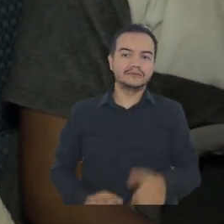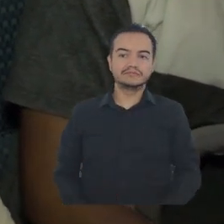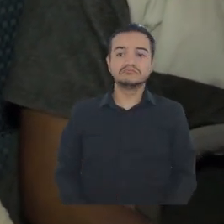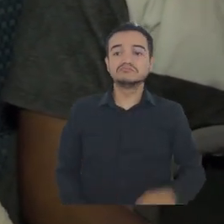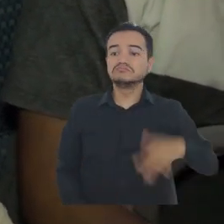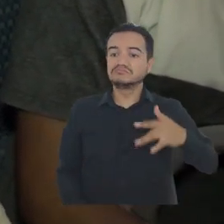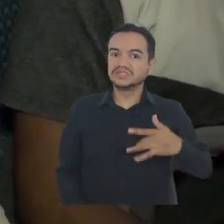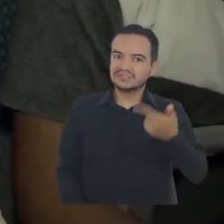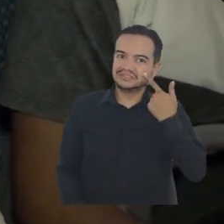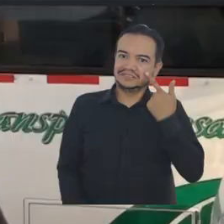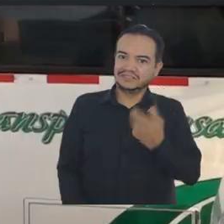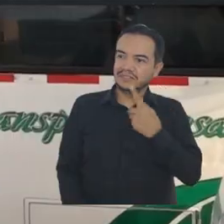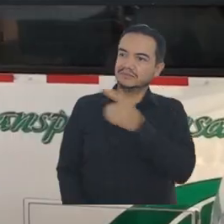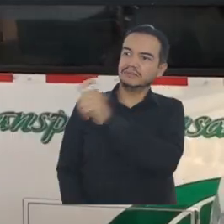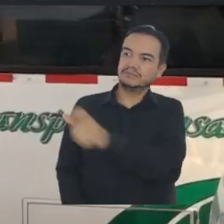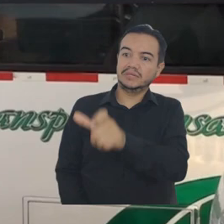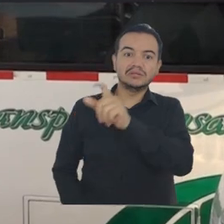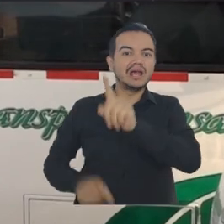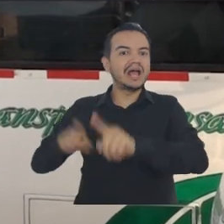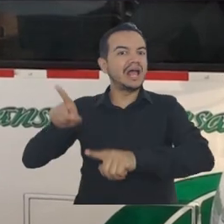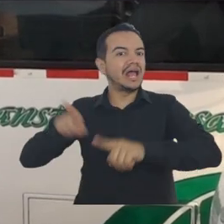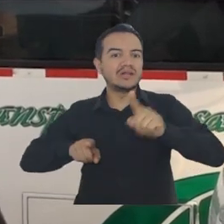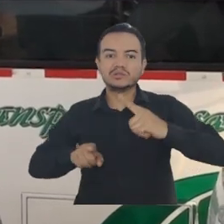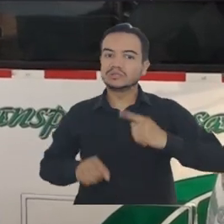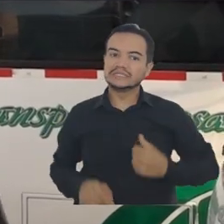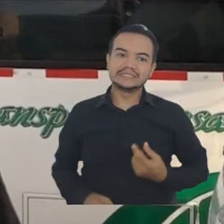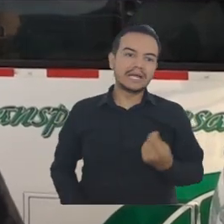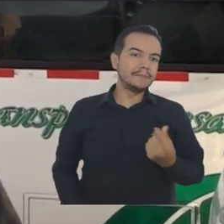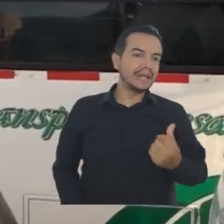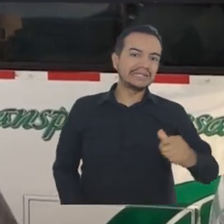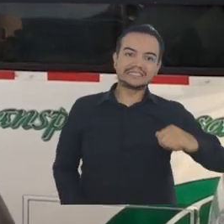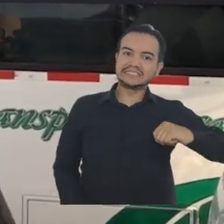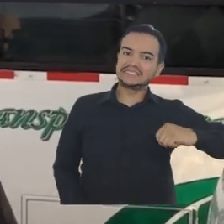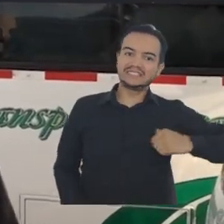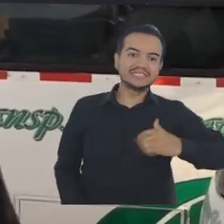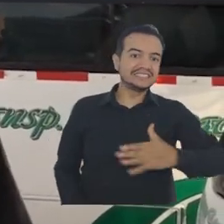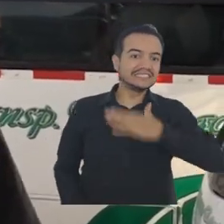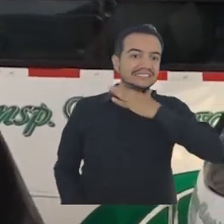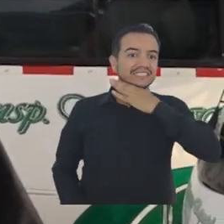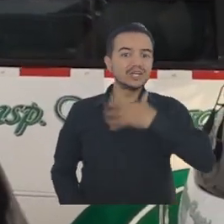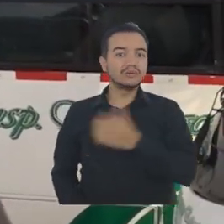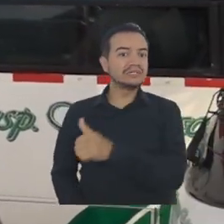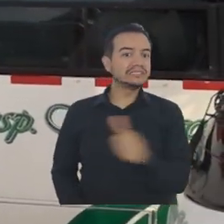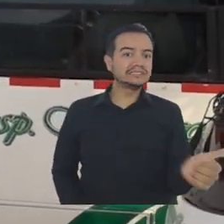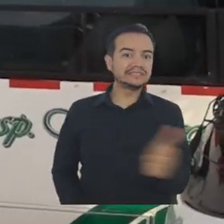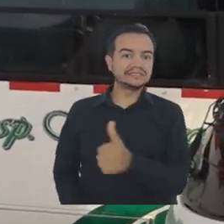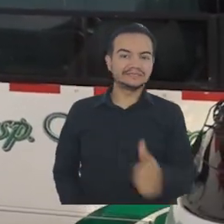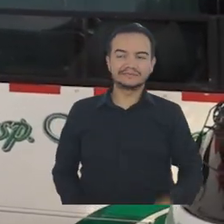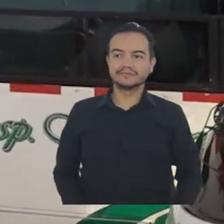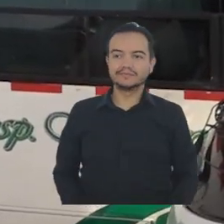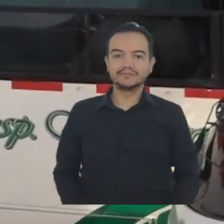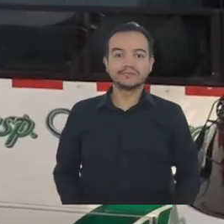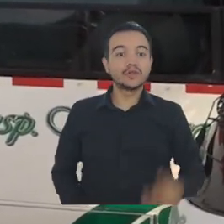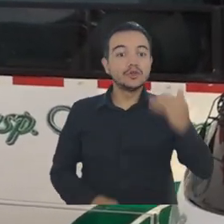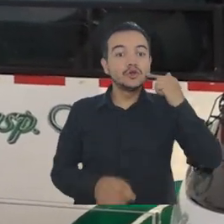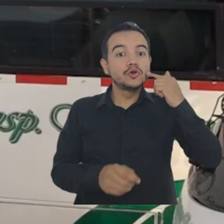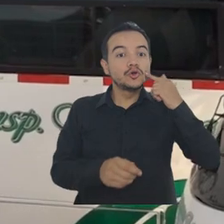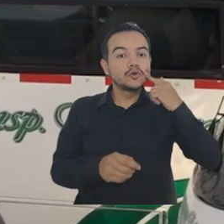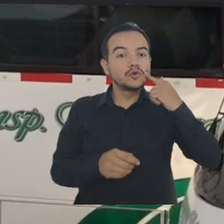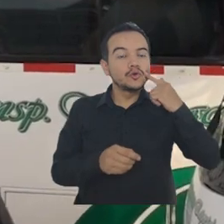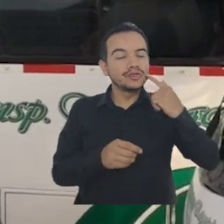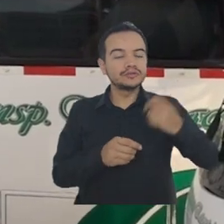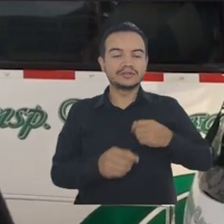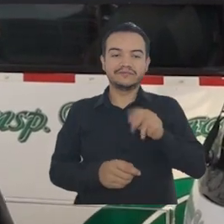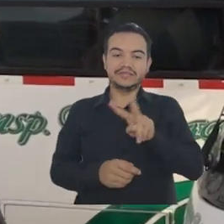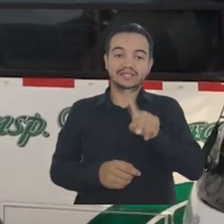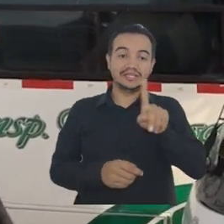el transporte para venir aquí. Me parece una excelente opción para los estudiantes que no tienen los recursos suficientes para poder